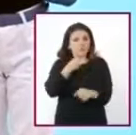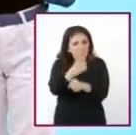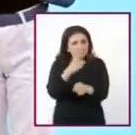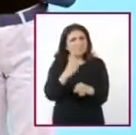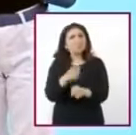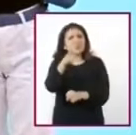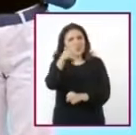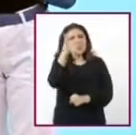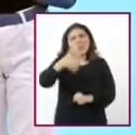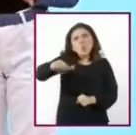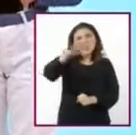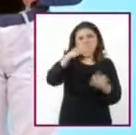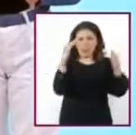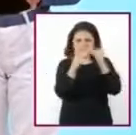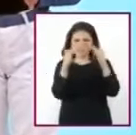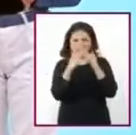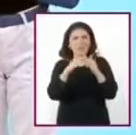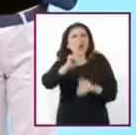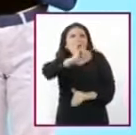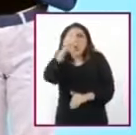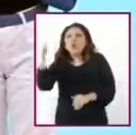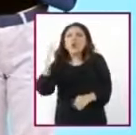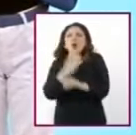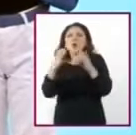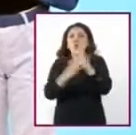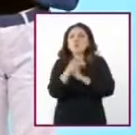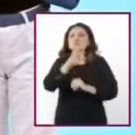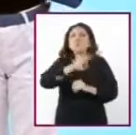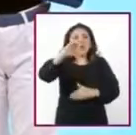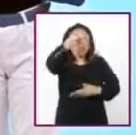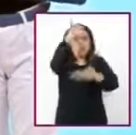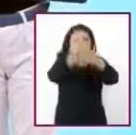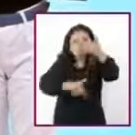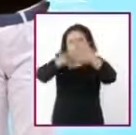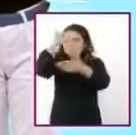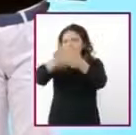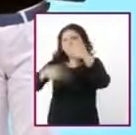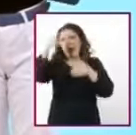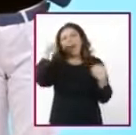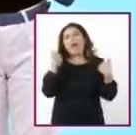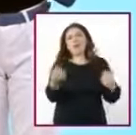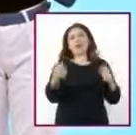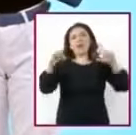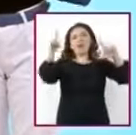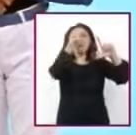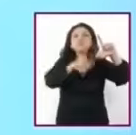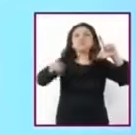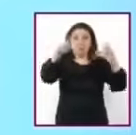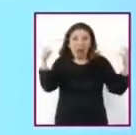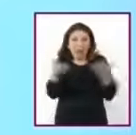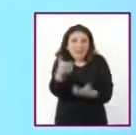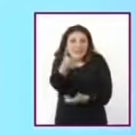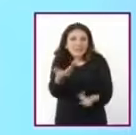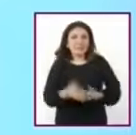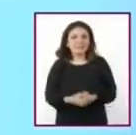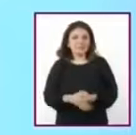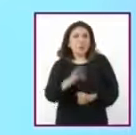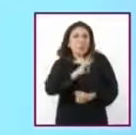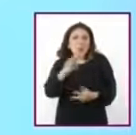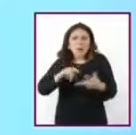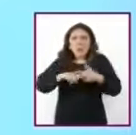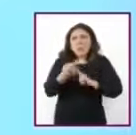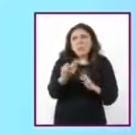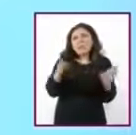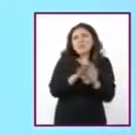los invitamos a que busquen en su casa aquellas cosas que pueden contabilizar para generar una gráfica de este tipo. Pueden